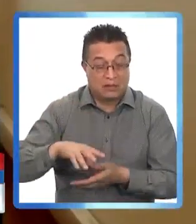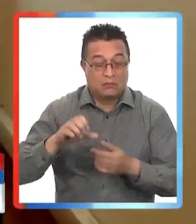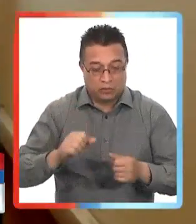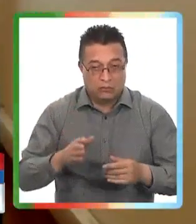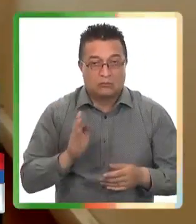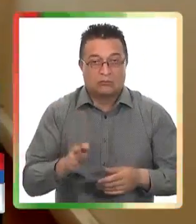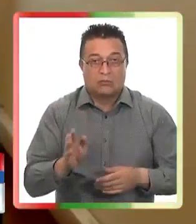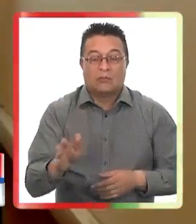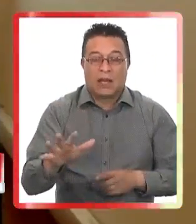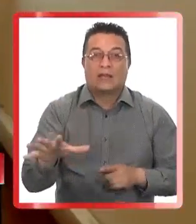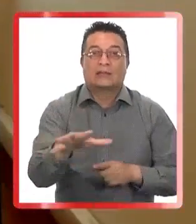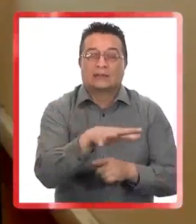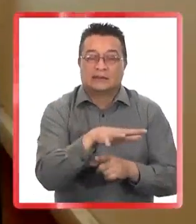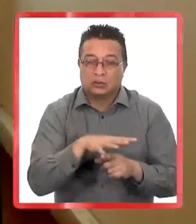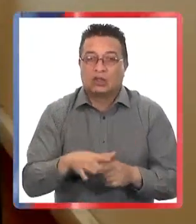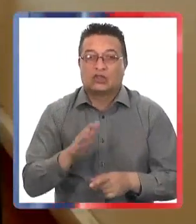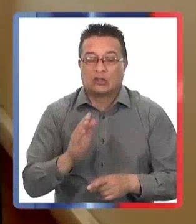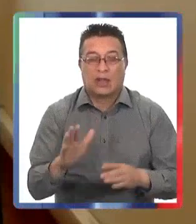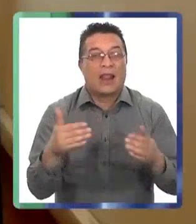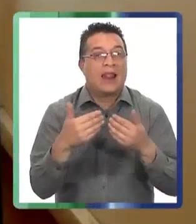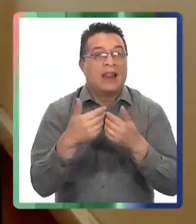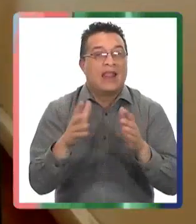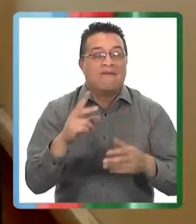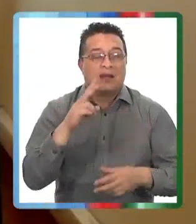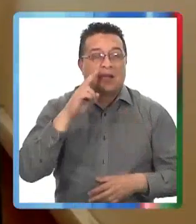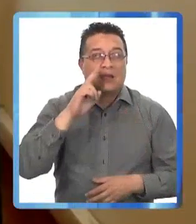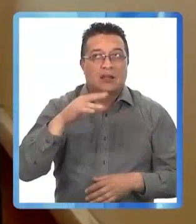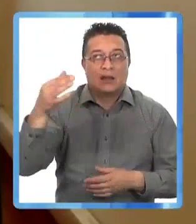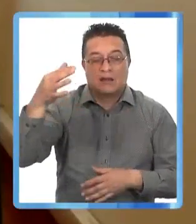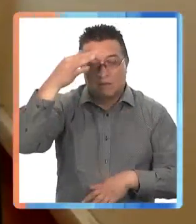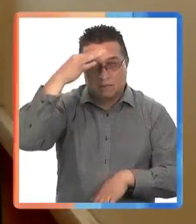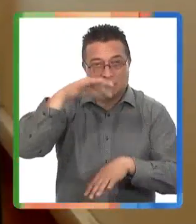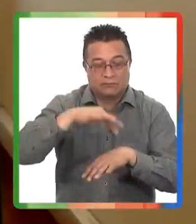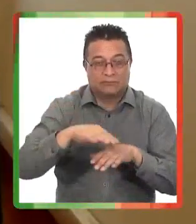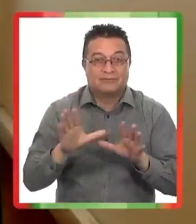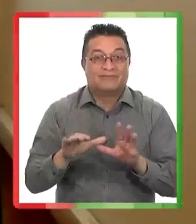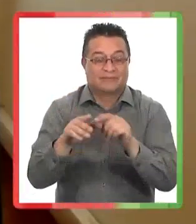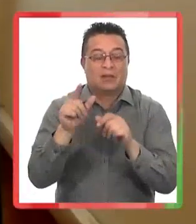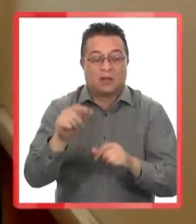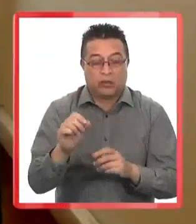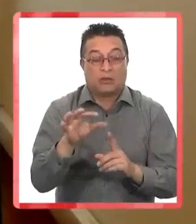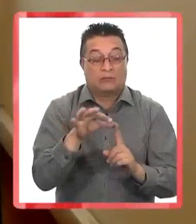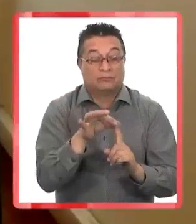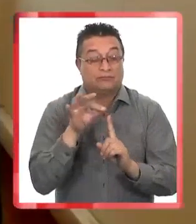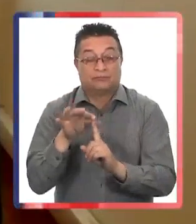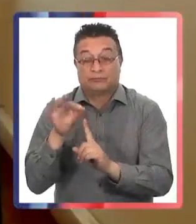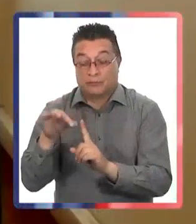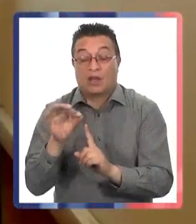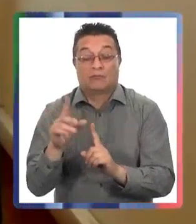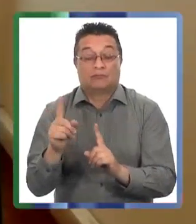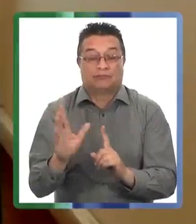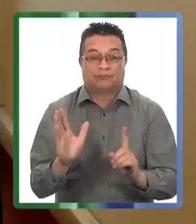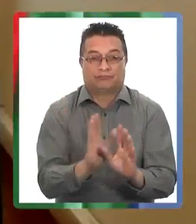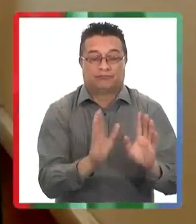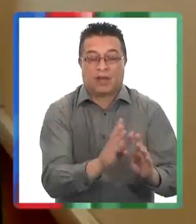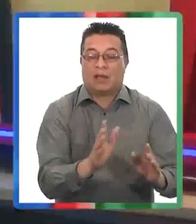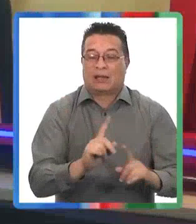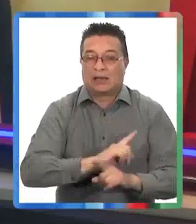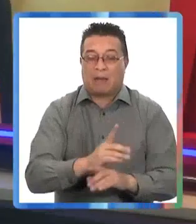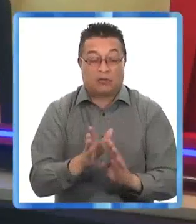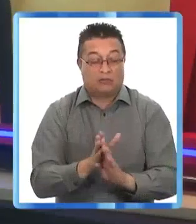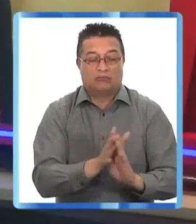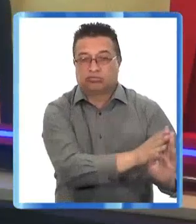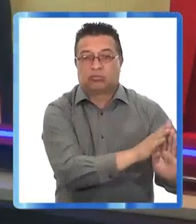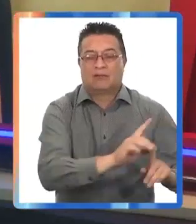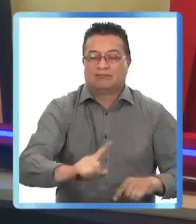condición de libre de influenza aviar, es poder aislar los casos que se detectan con muchísima celeridad. Y eso